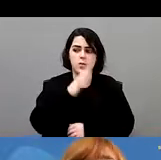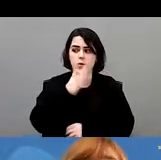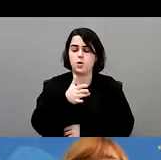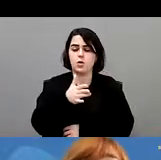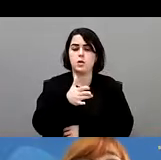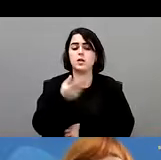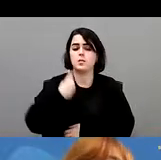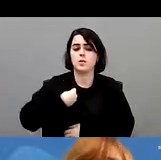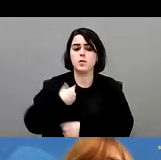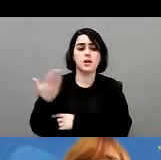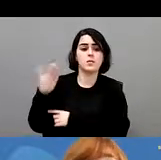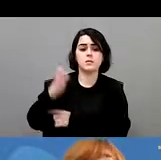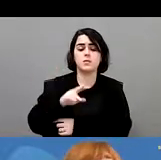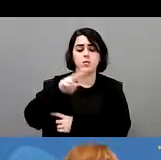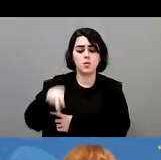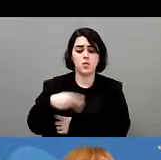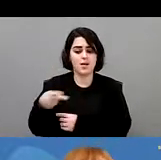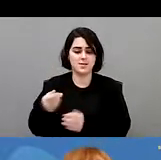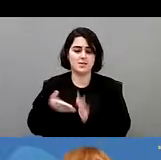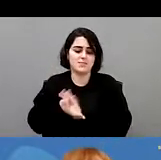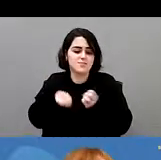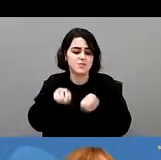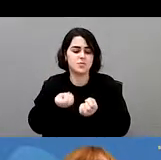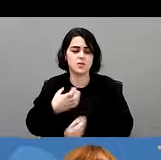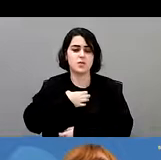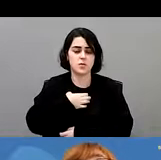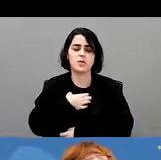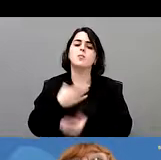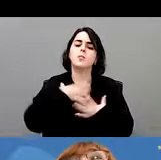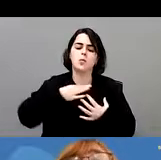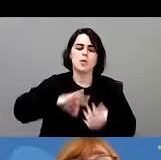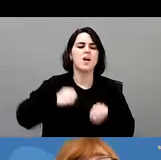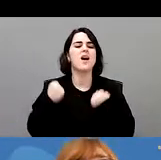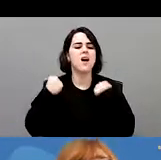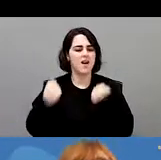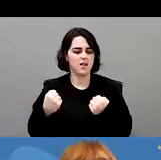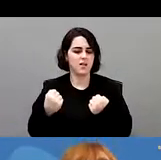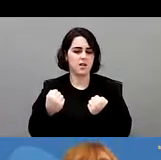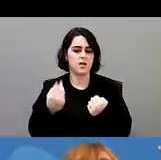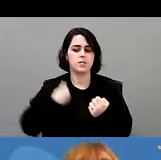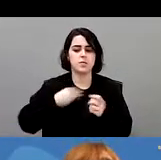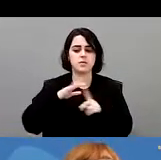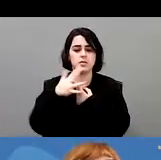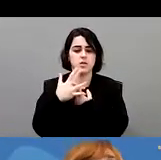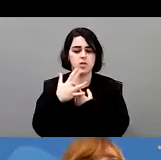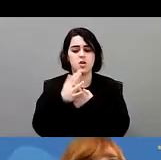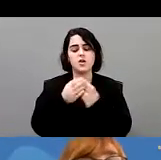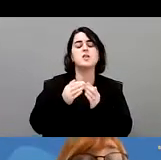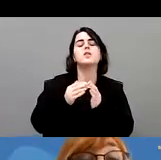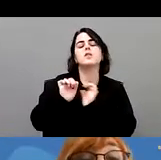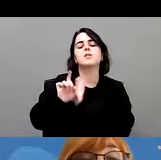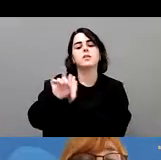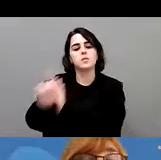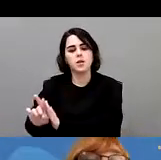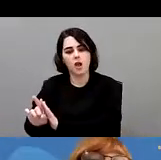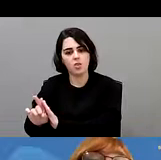estadísticamente representativo no se puede afirmar, pero posiblemente mucho más alto que ya la propia situación de discriminación que de por sí